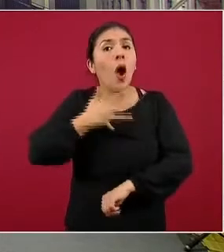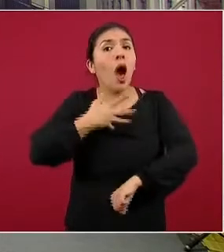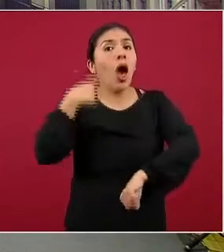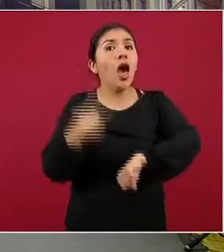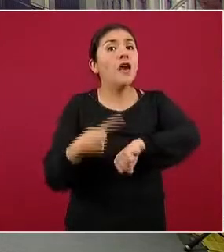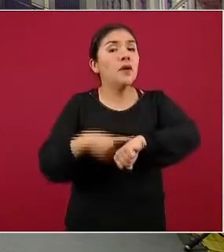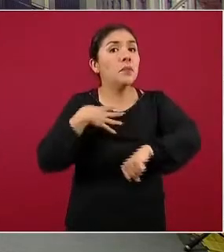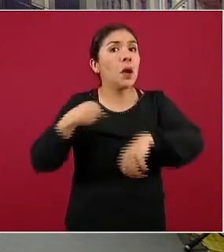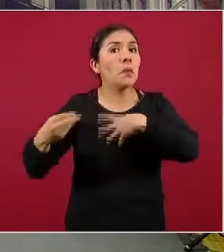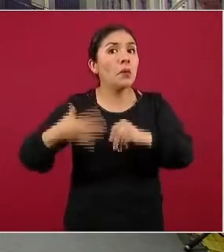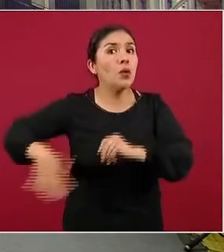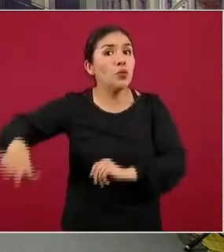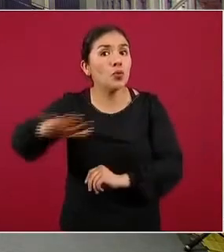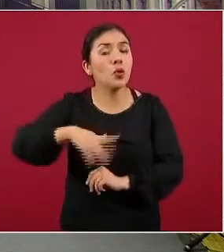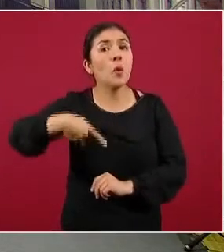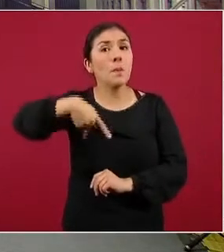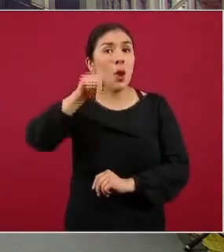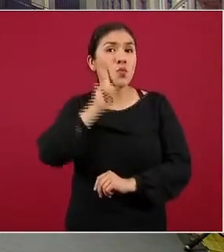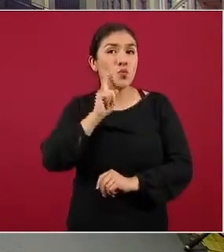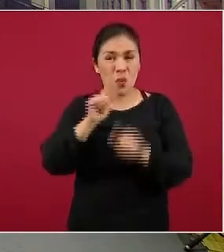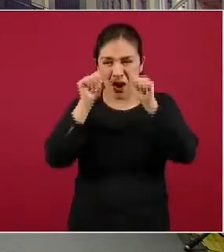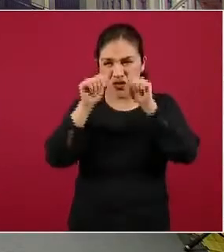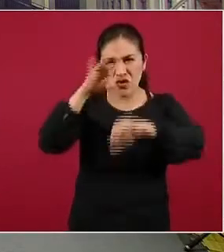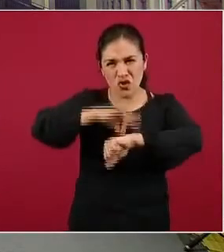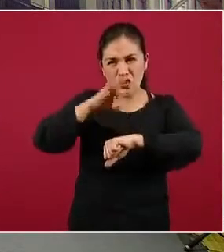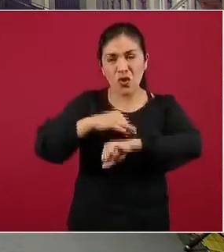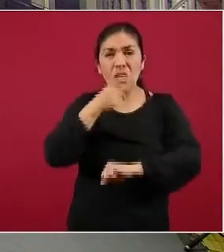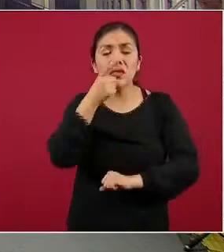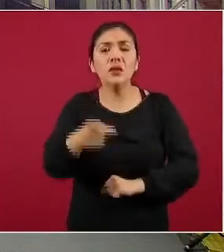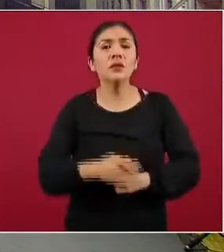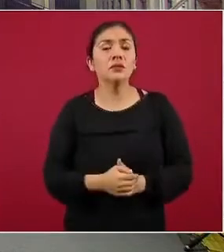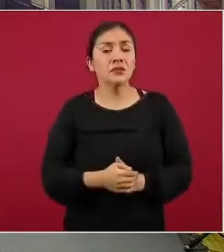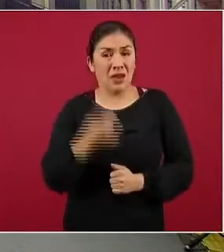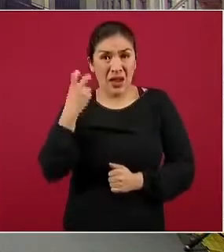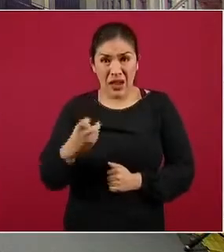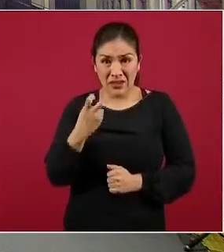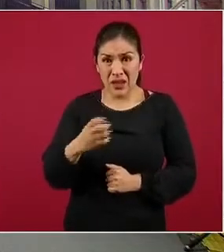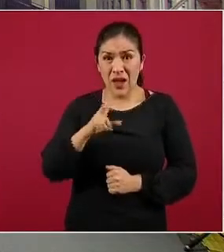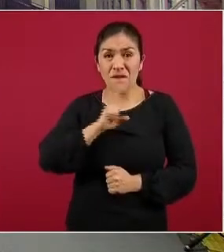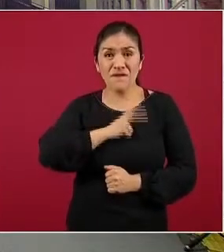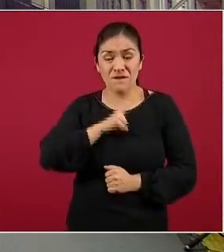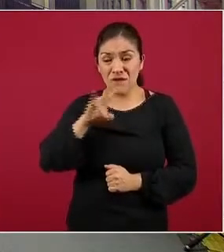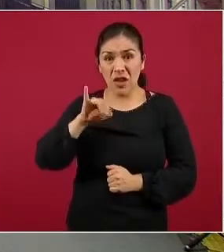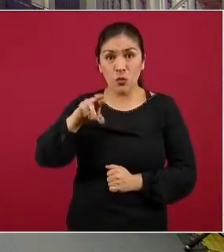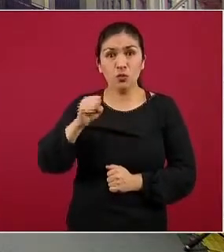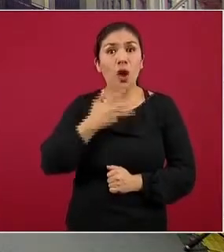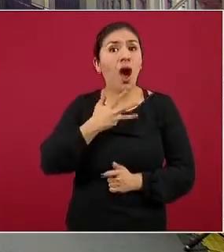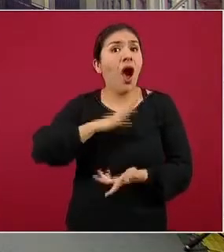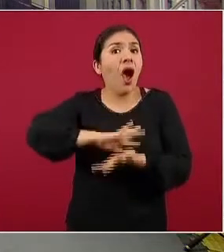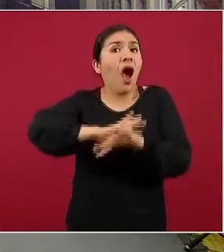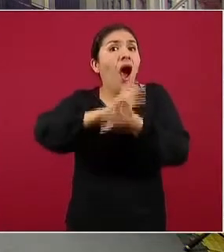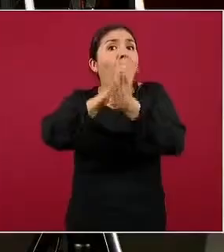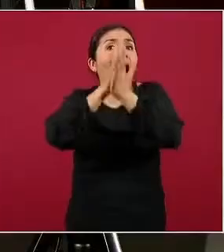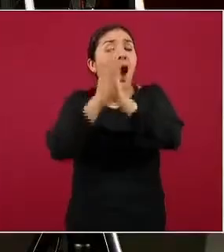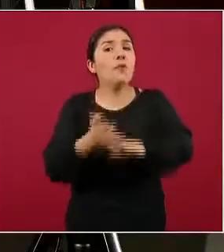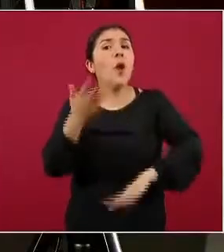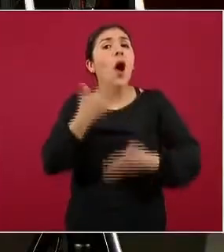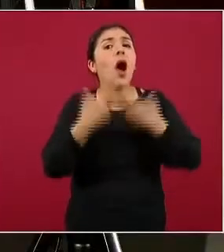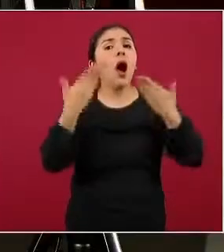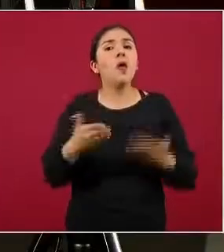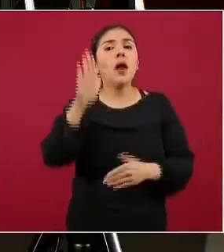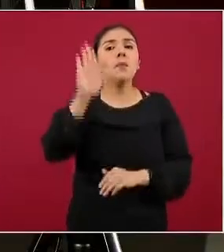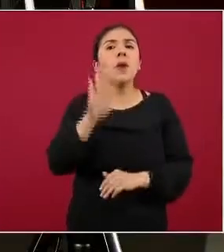contagiados, pero la doctora que los está atendiendo les dijo que el virus está mutando y el virus ahora está mutando en forma